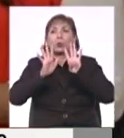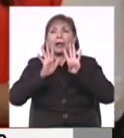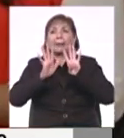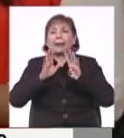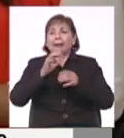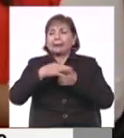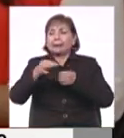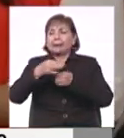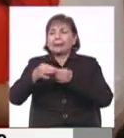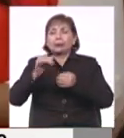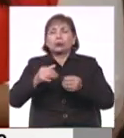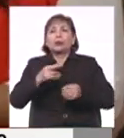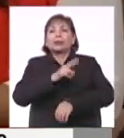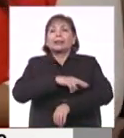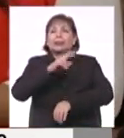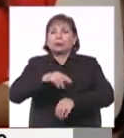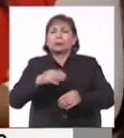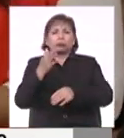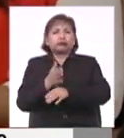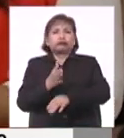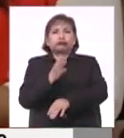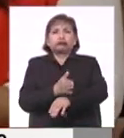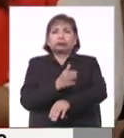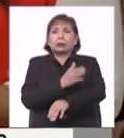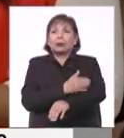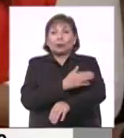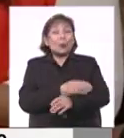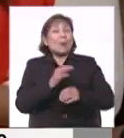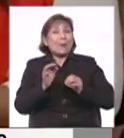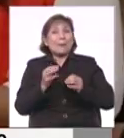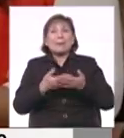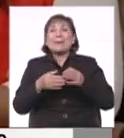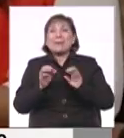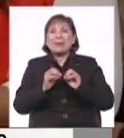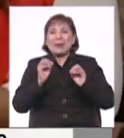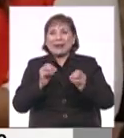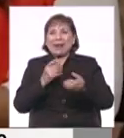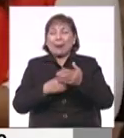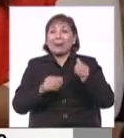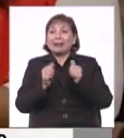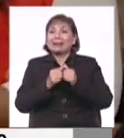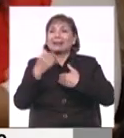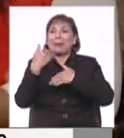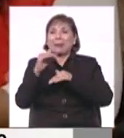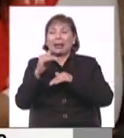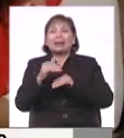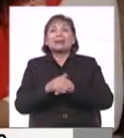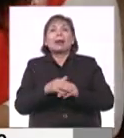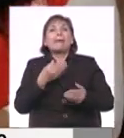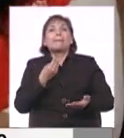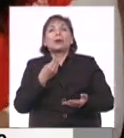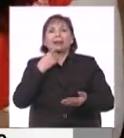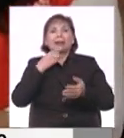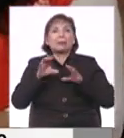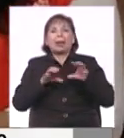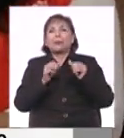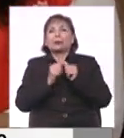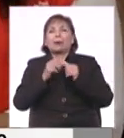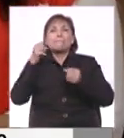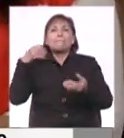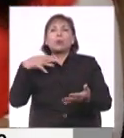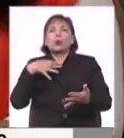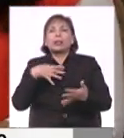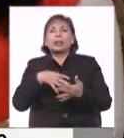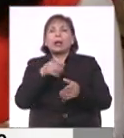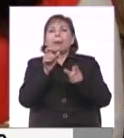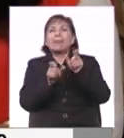de la región, estamos avanzando ya en un 70%. Es un programa que genera empleos temporales orientado a la población vulnerable,